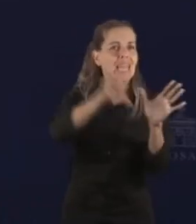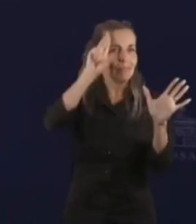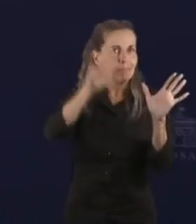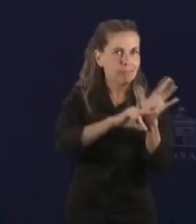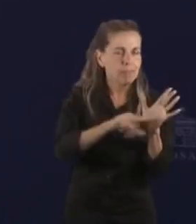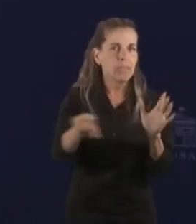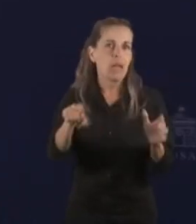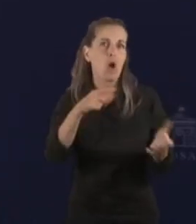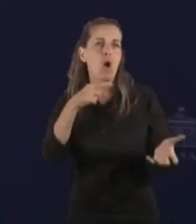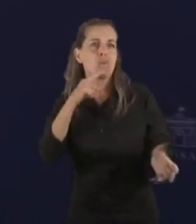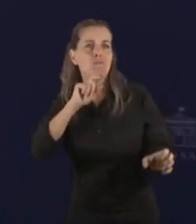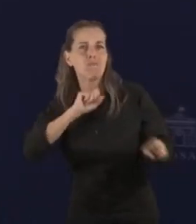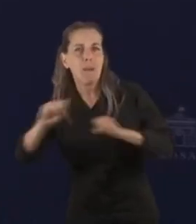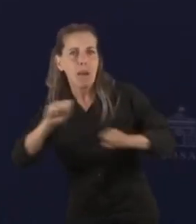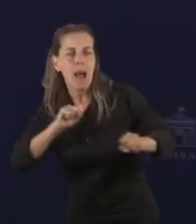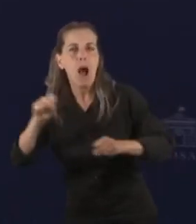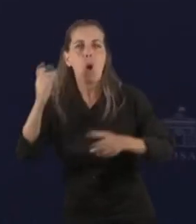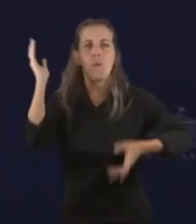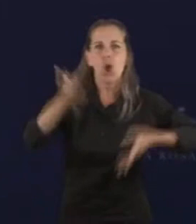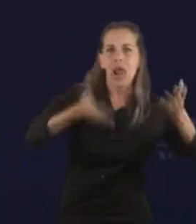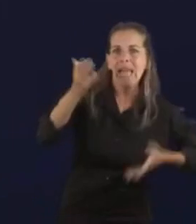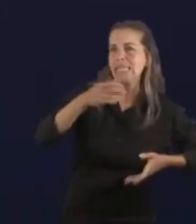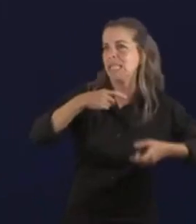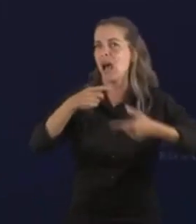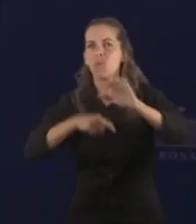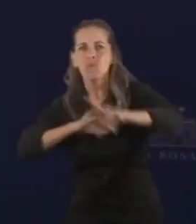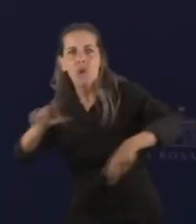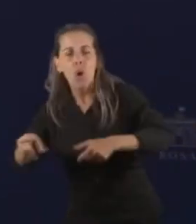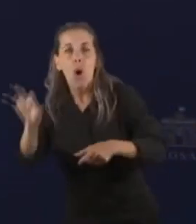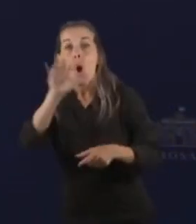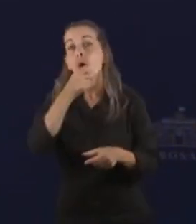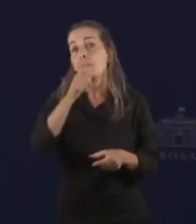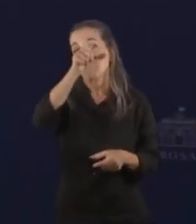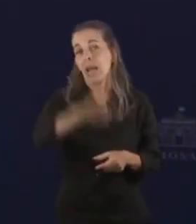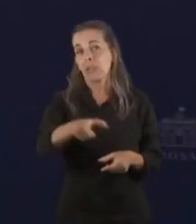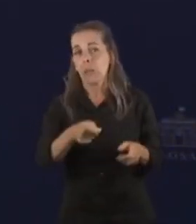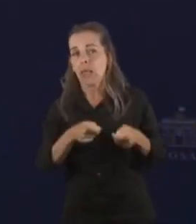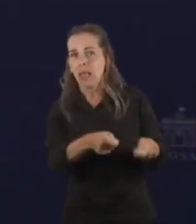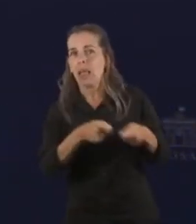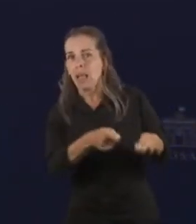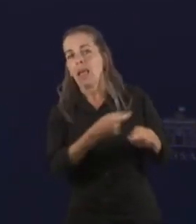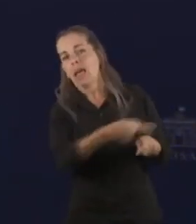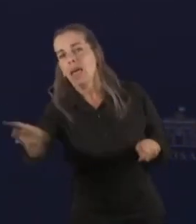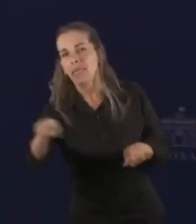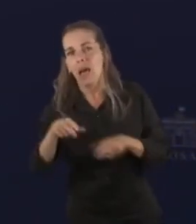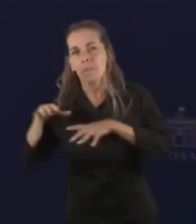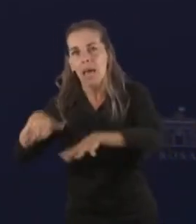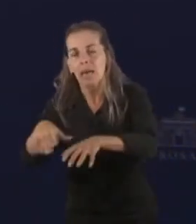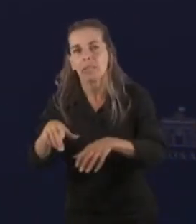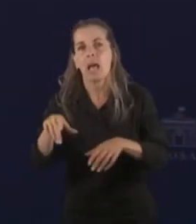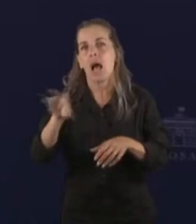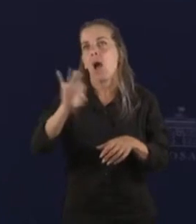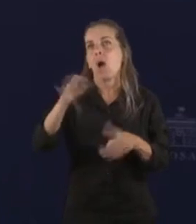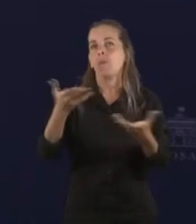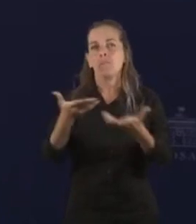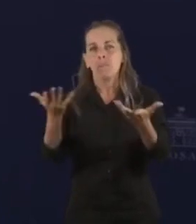disturbios y a que a nadie se lo extorsion ni se lo obligue a ir